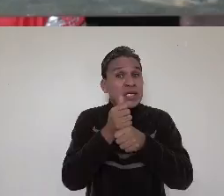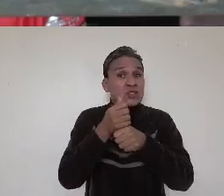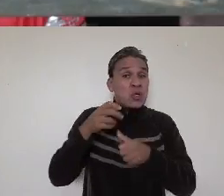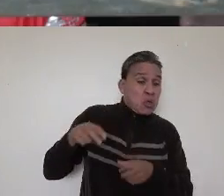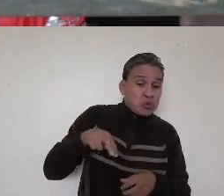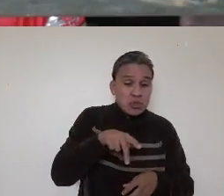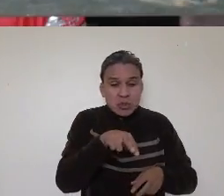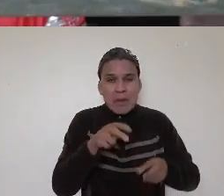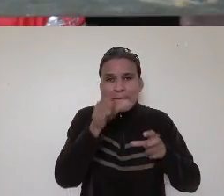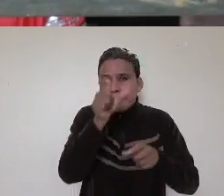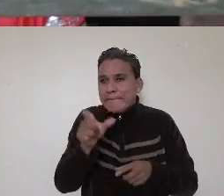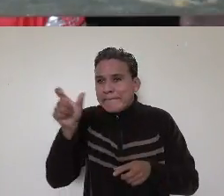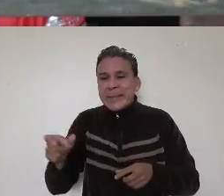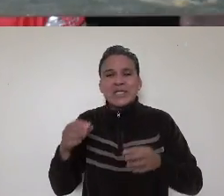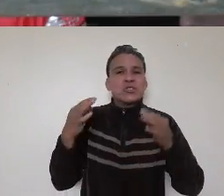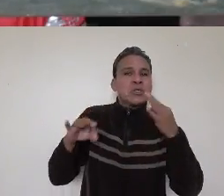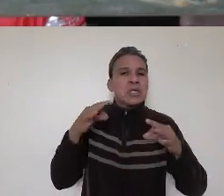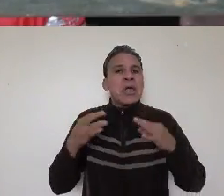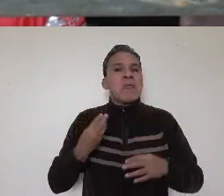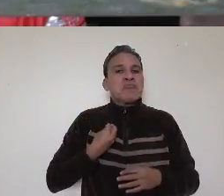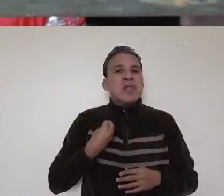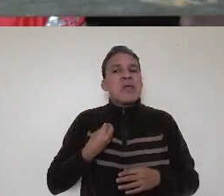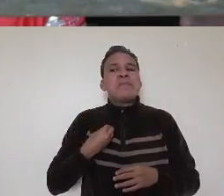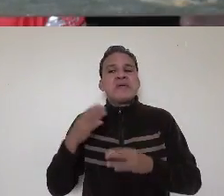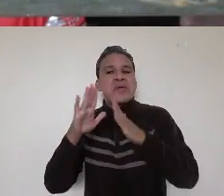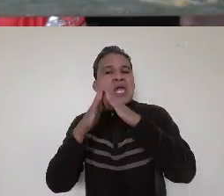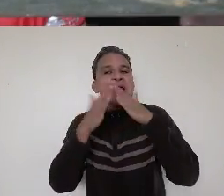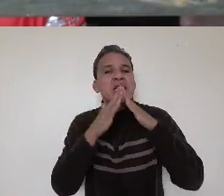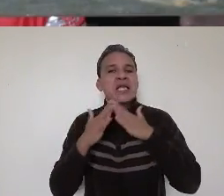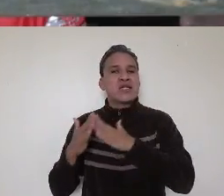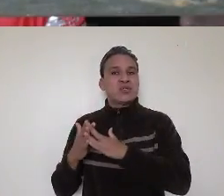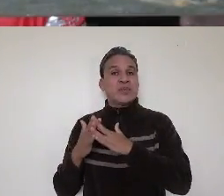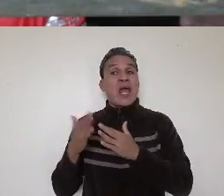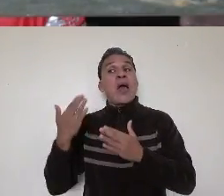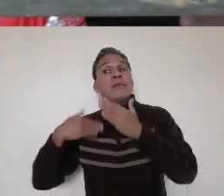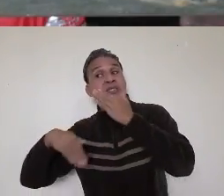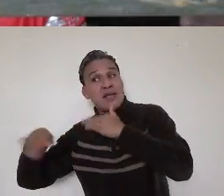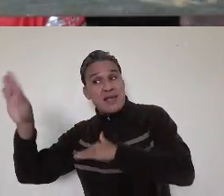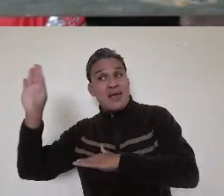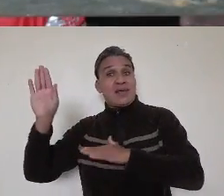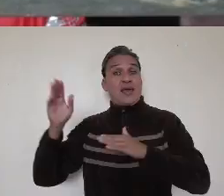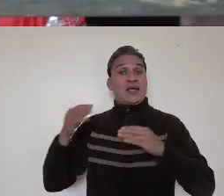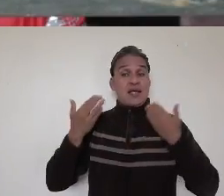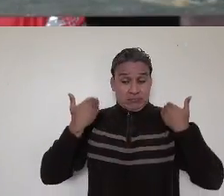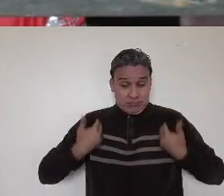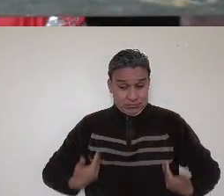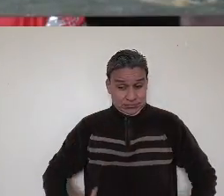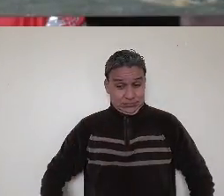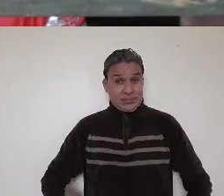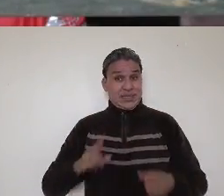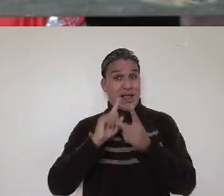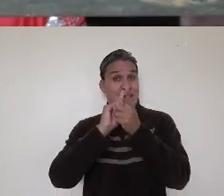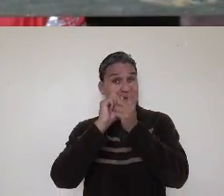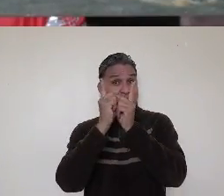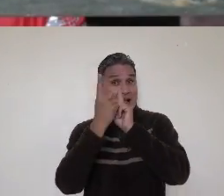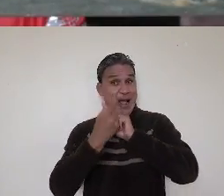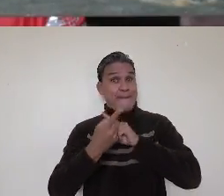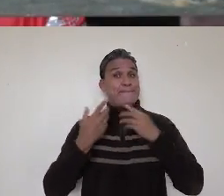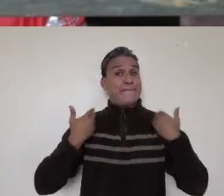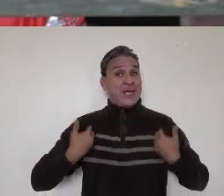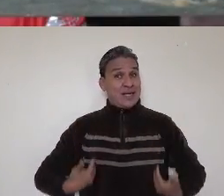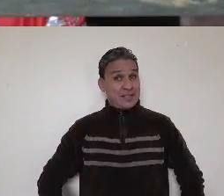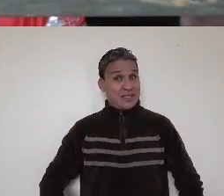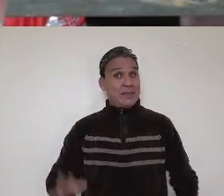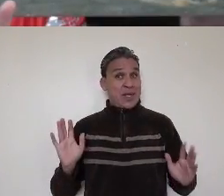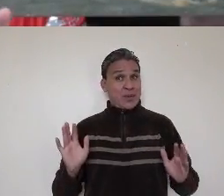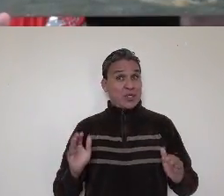o habitantes del sitio, pues tenían el tiempo para ir a arreglarse. Lo que decimos nosotros en el lenguaje venezolano,